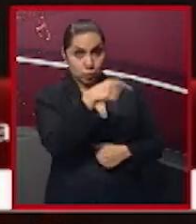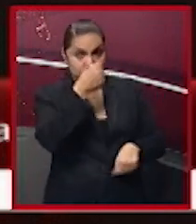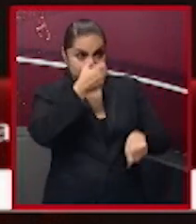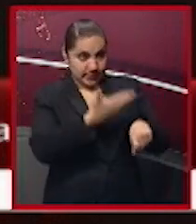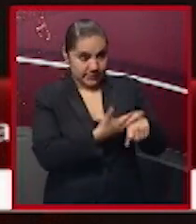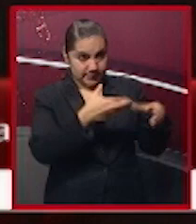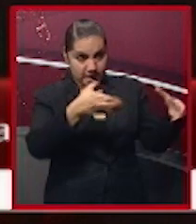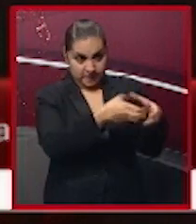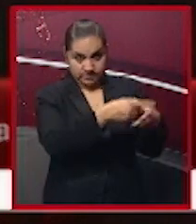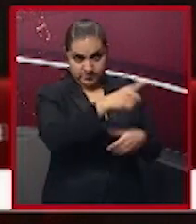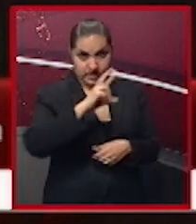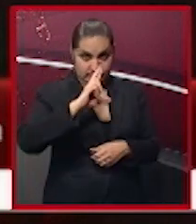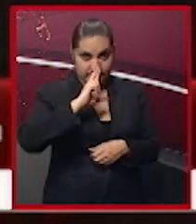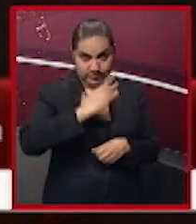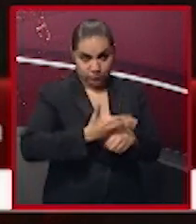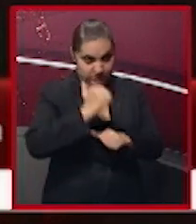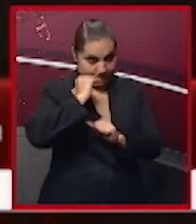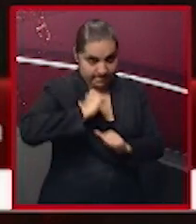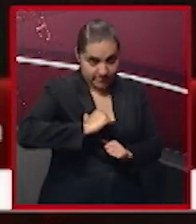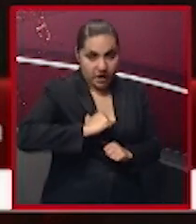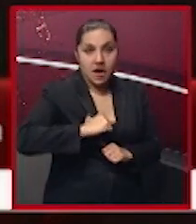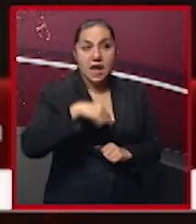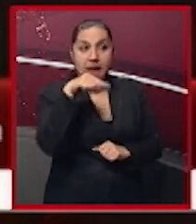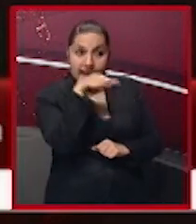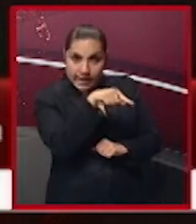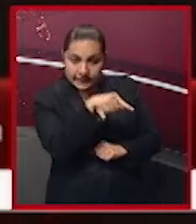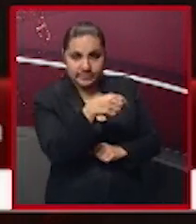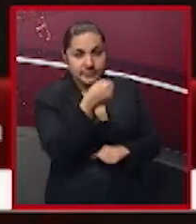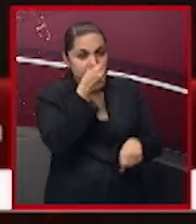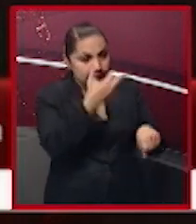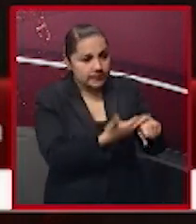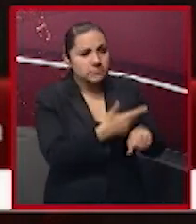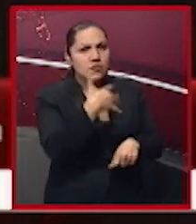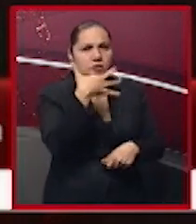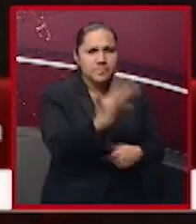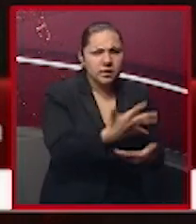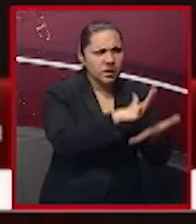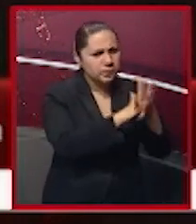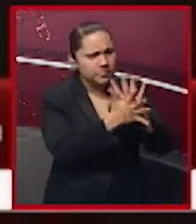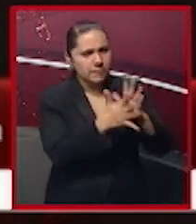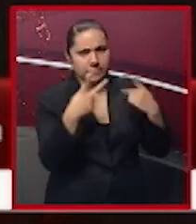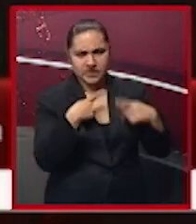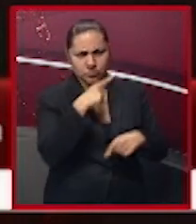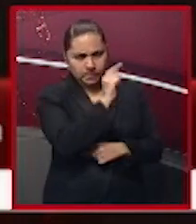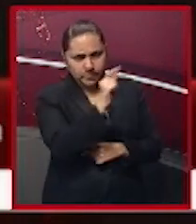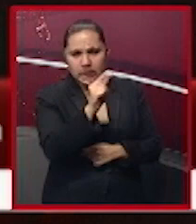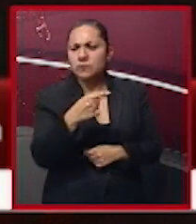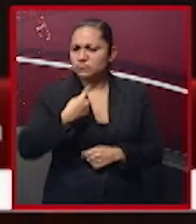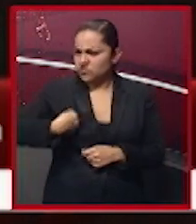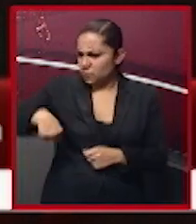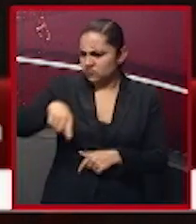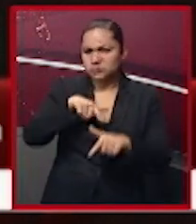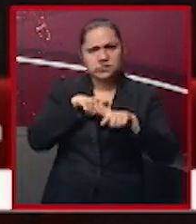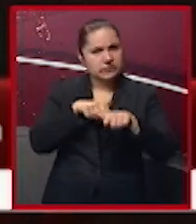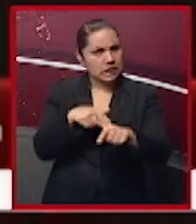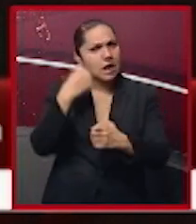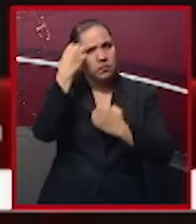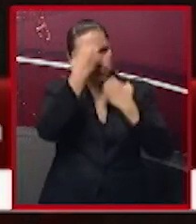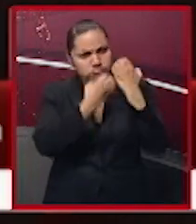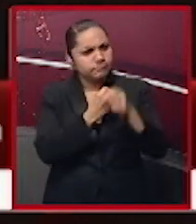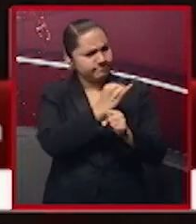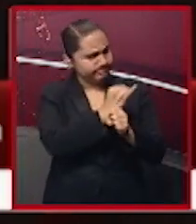sus antecesores, y buscaremos que no quede impune el uso de la política social con fines